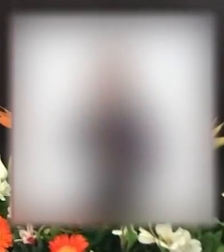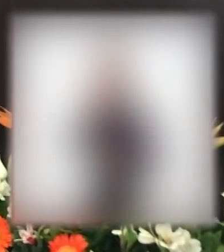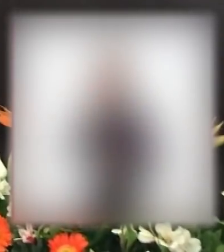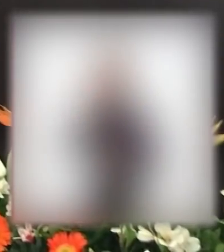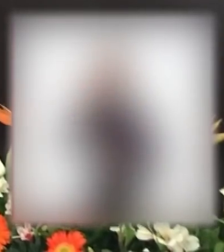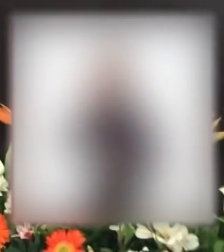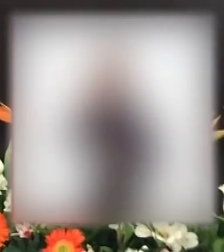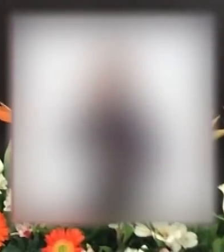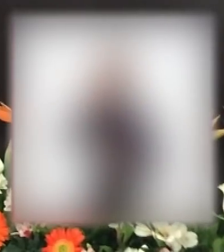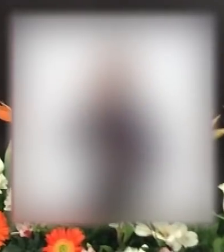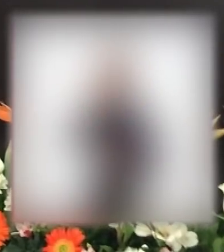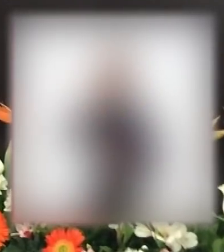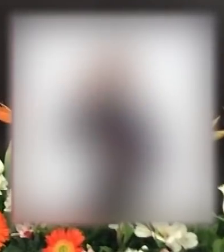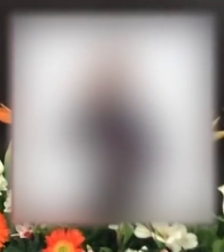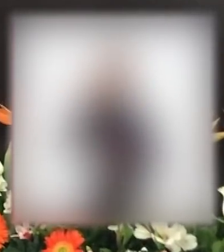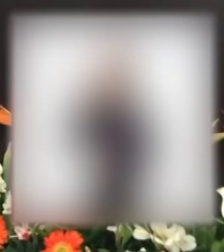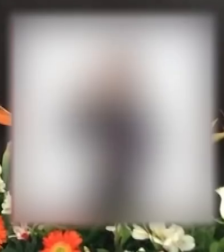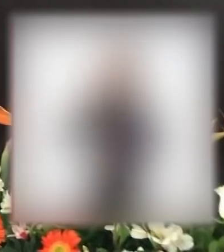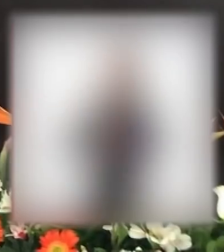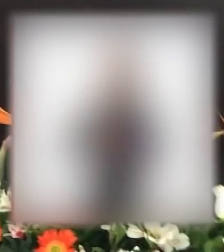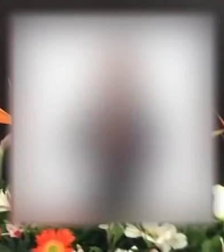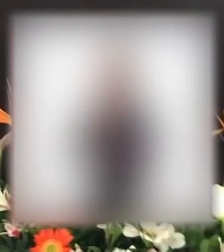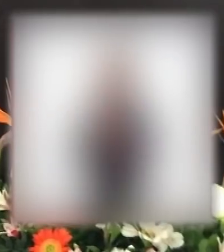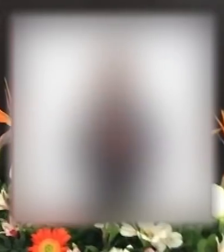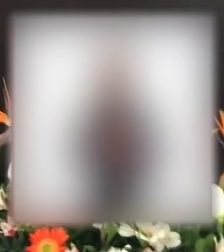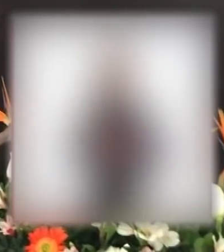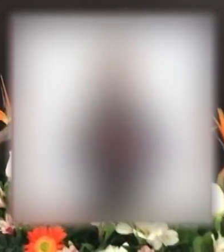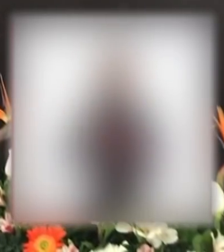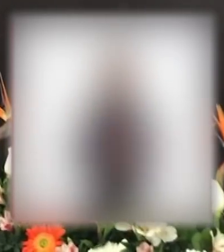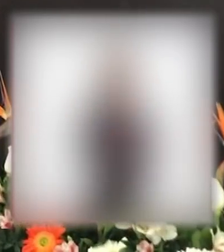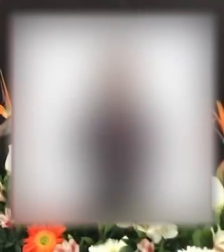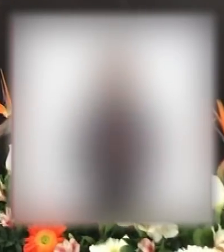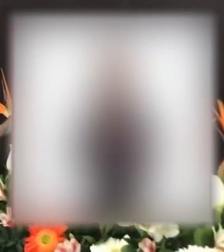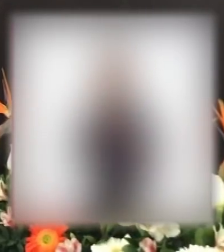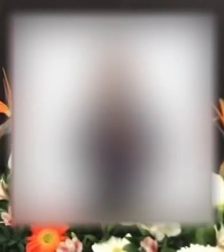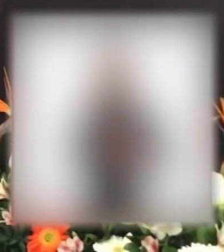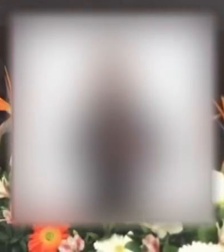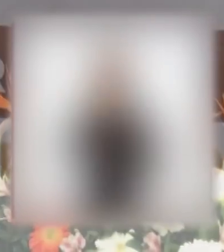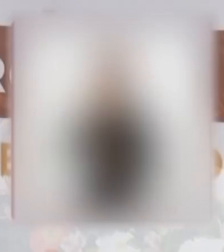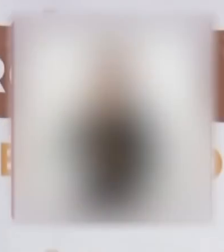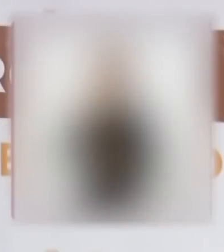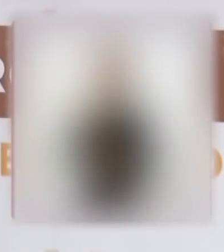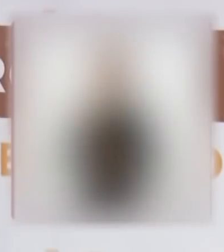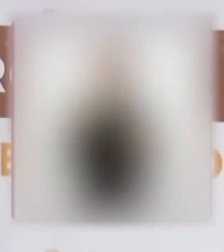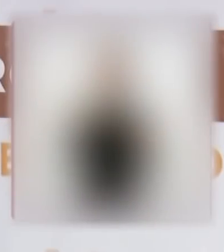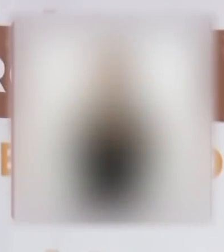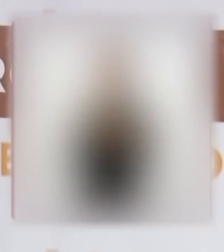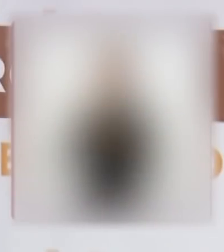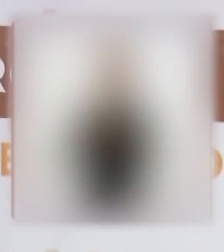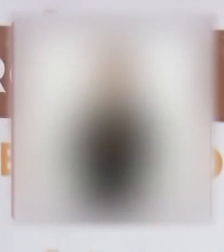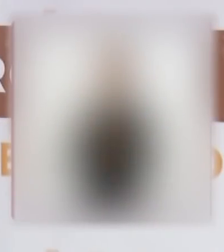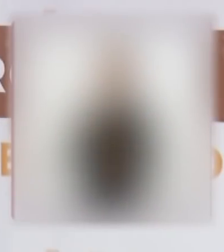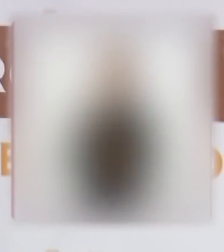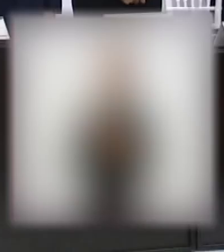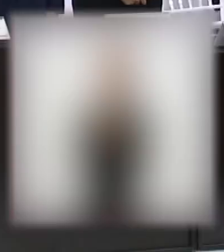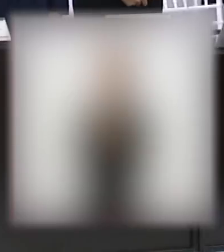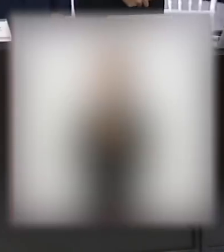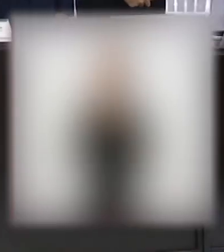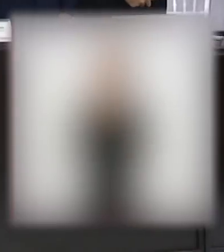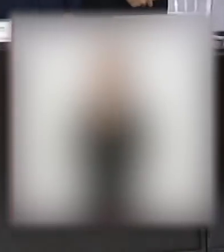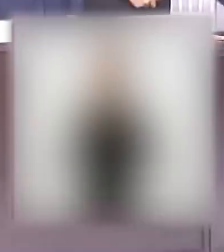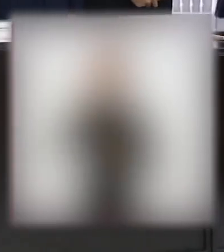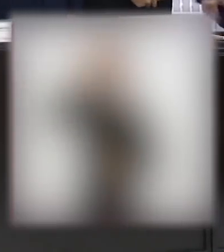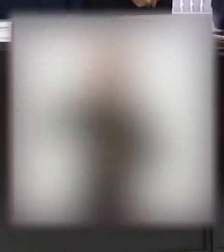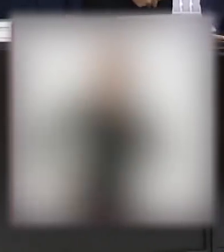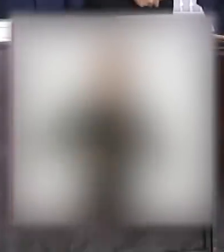de Trabajadores de la Educación, Juan Díaz de la Torre, solicitó licencia definitiva para separarse del cargo que ha ocupado desde el